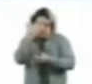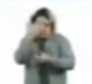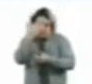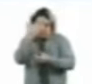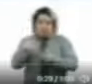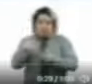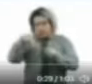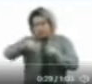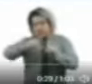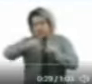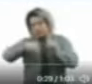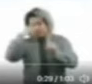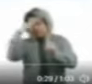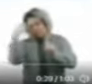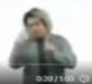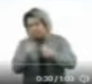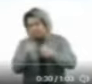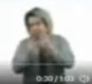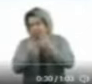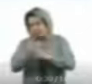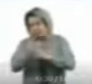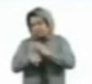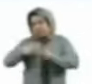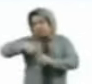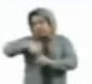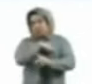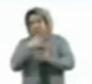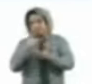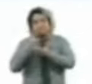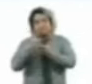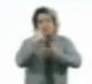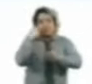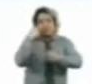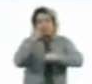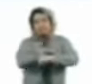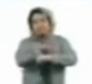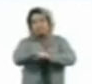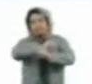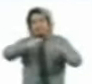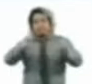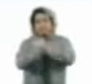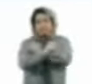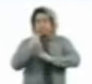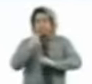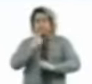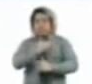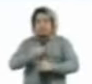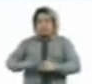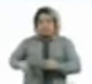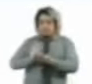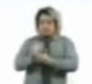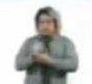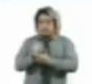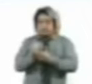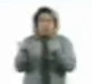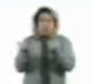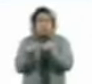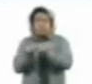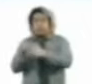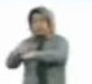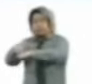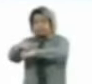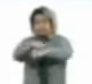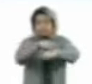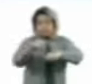que está ocurriendo en nuestro país. Y vamos a estar ahí apoyando la reforma eléctrica del presidente de la República. Y hacemos un llamado a